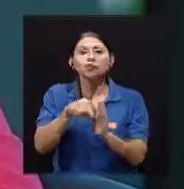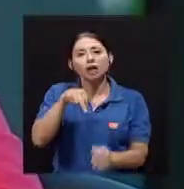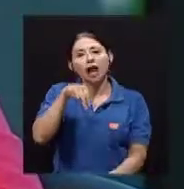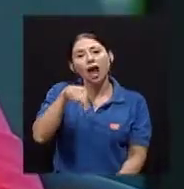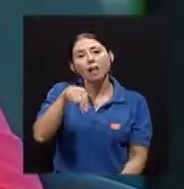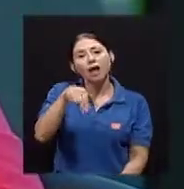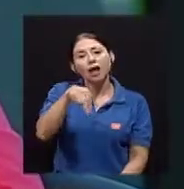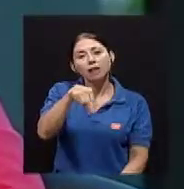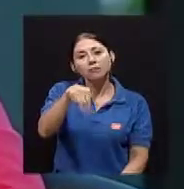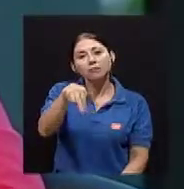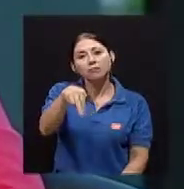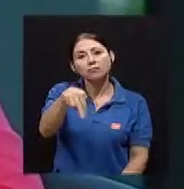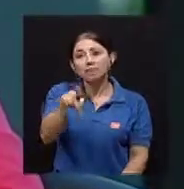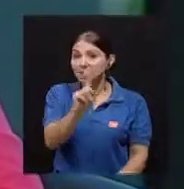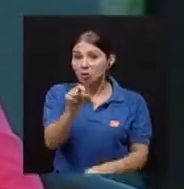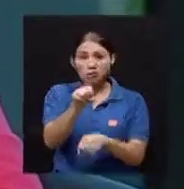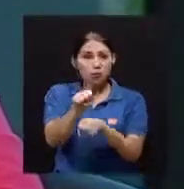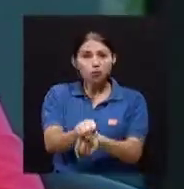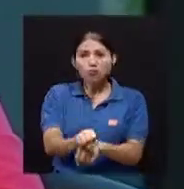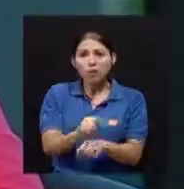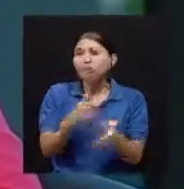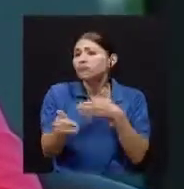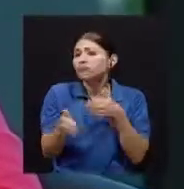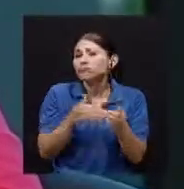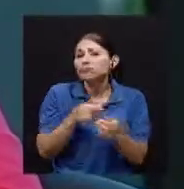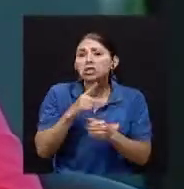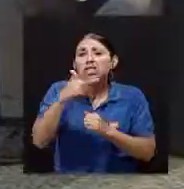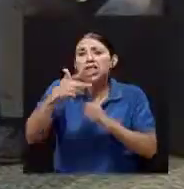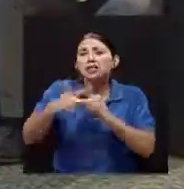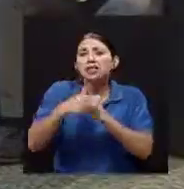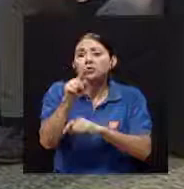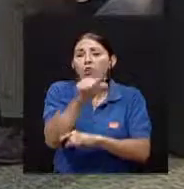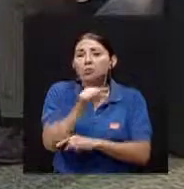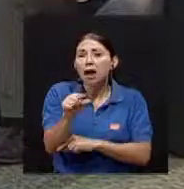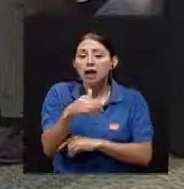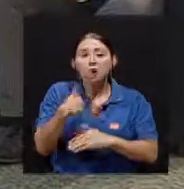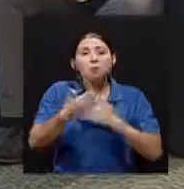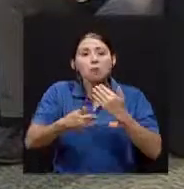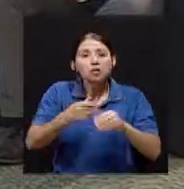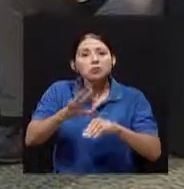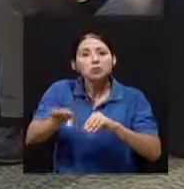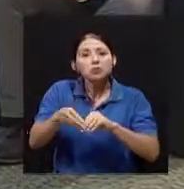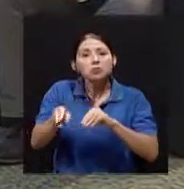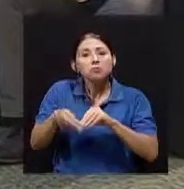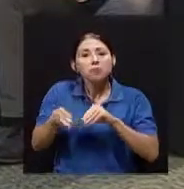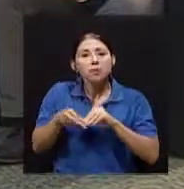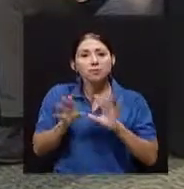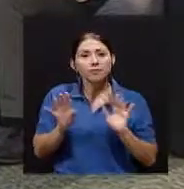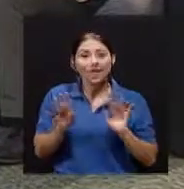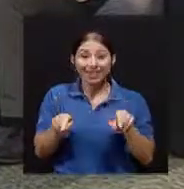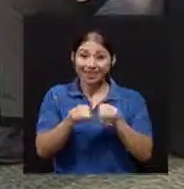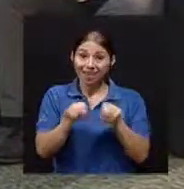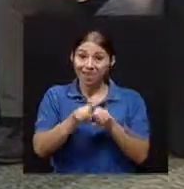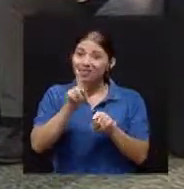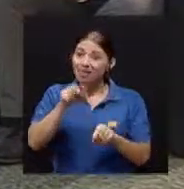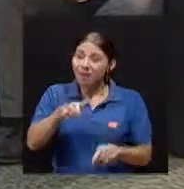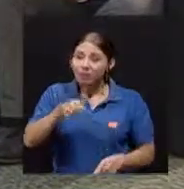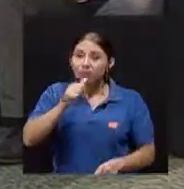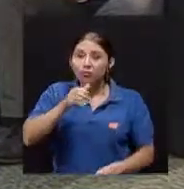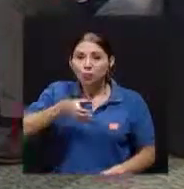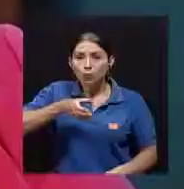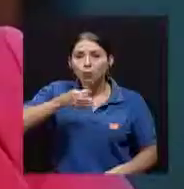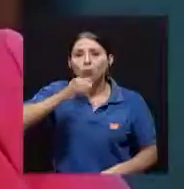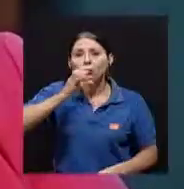no estamos acostumbrados, unas 3 veces por semana, algo progresivo, ¿verdad? Y no dejar de lado la hidratación,